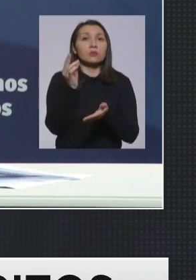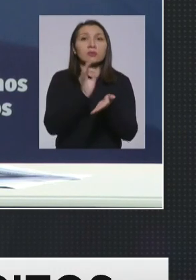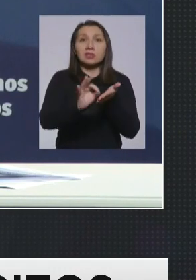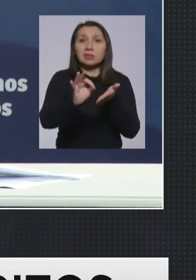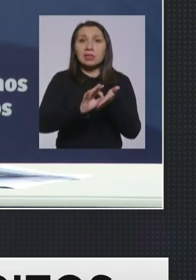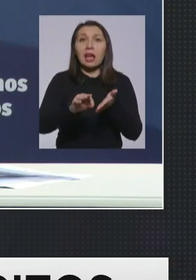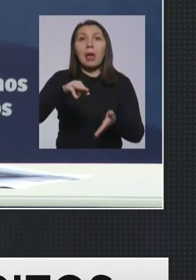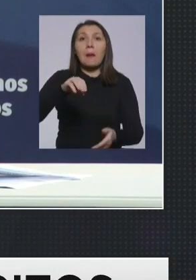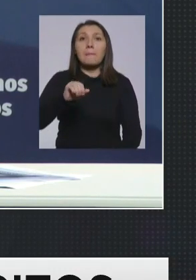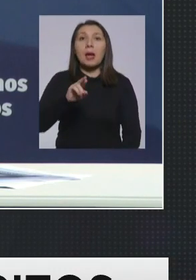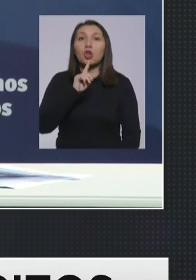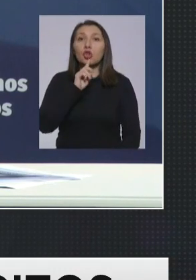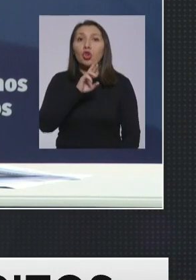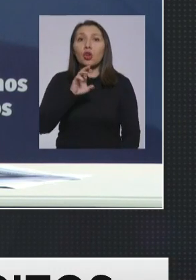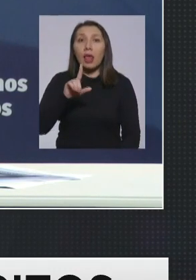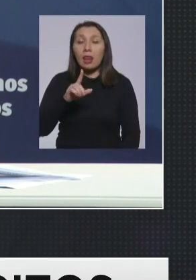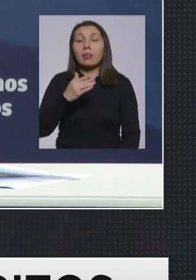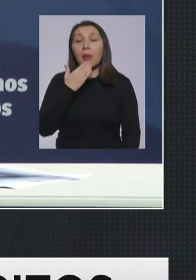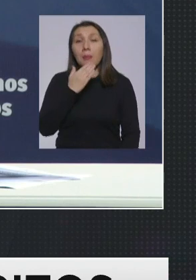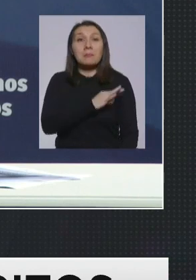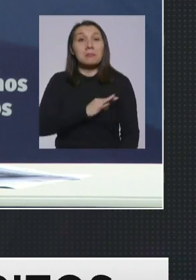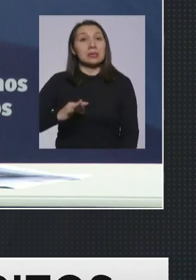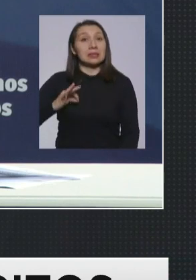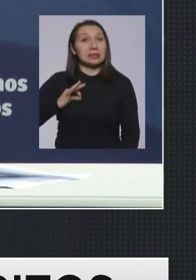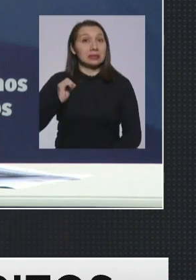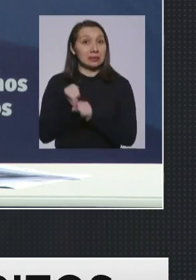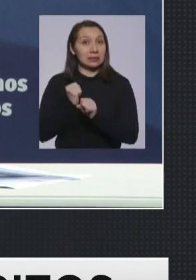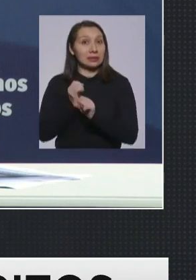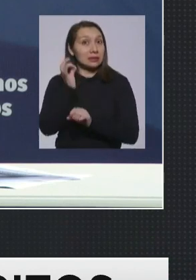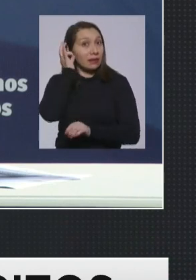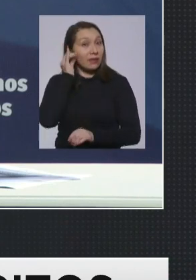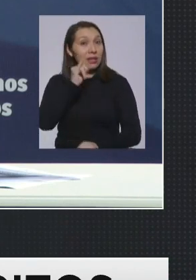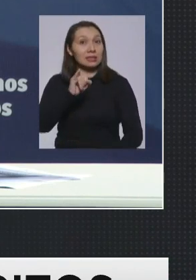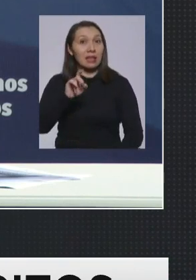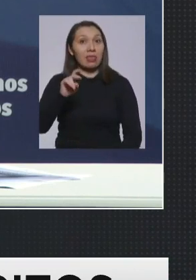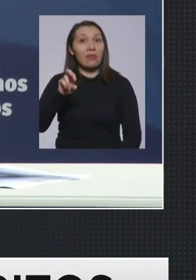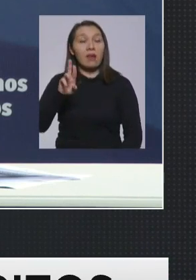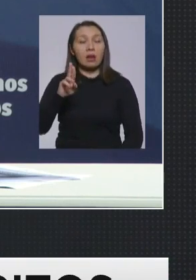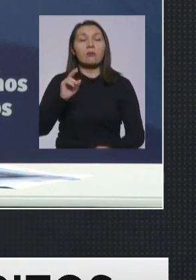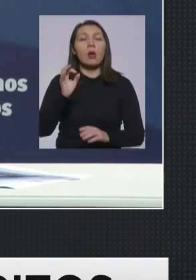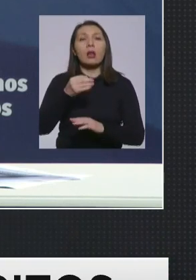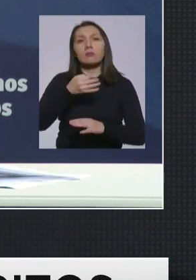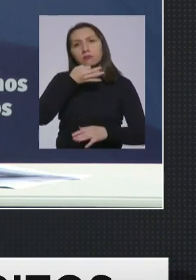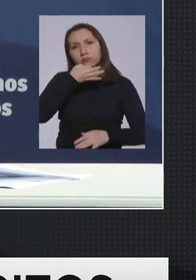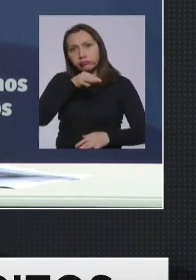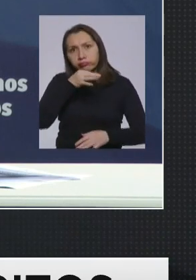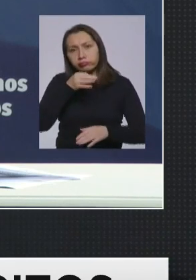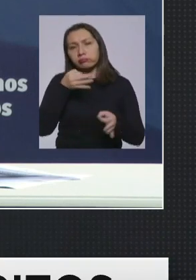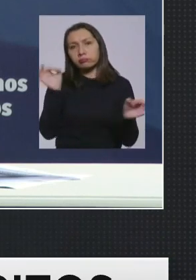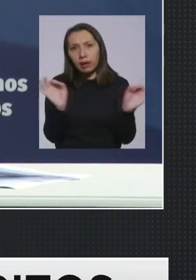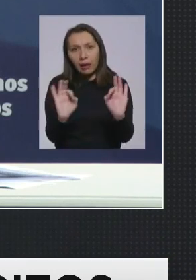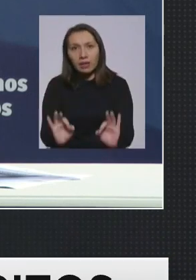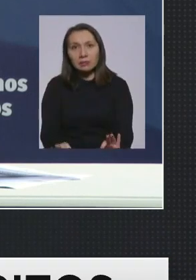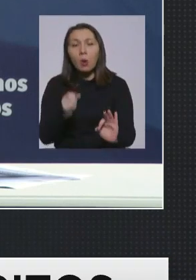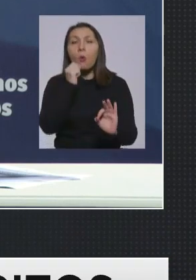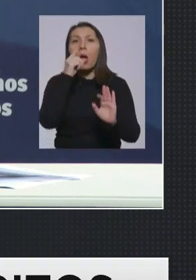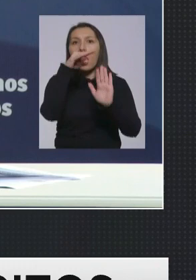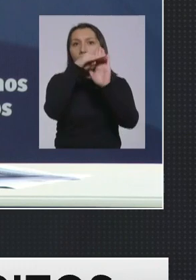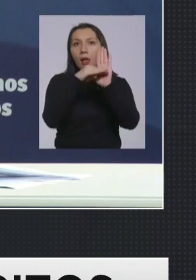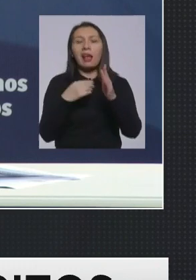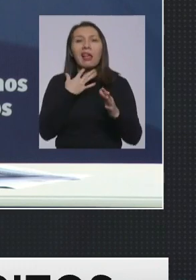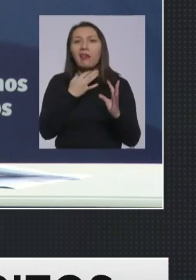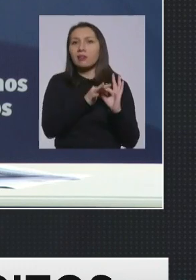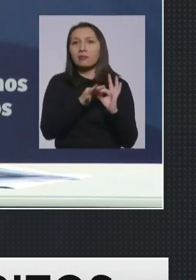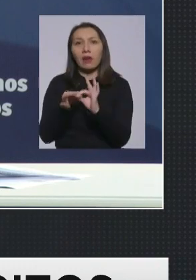martorell y la ministra saldívar darán una conferencia de prensa donde explicarán las medidas que se tomarán